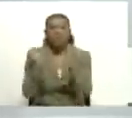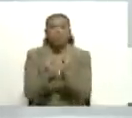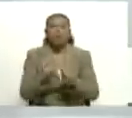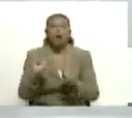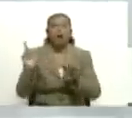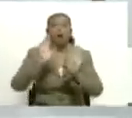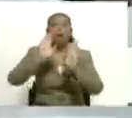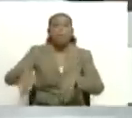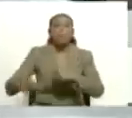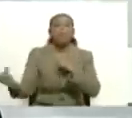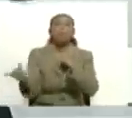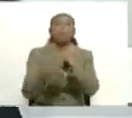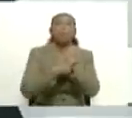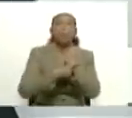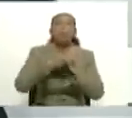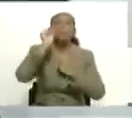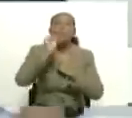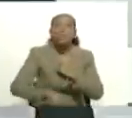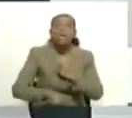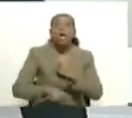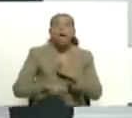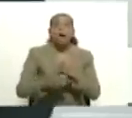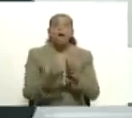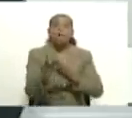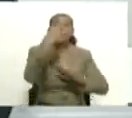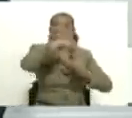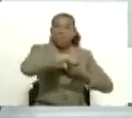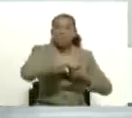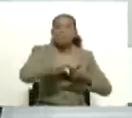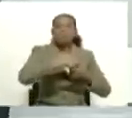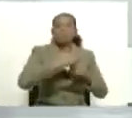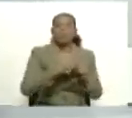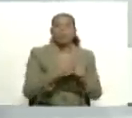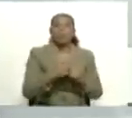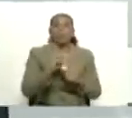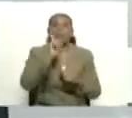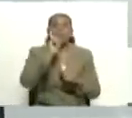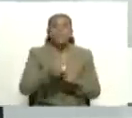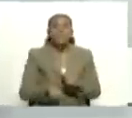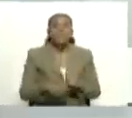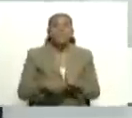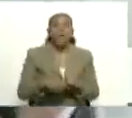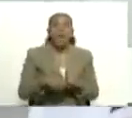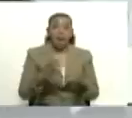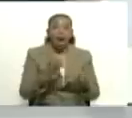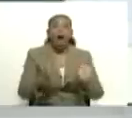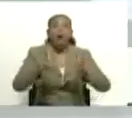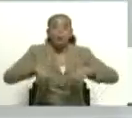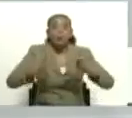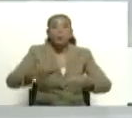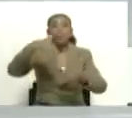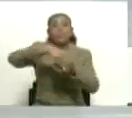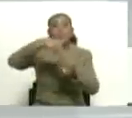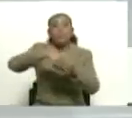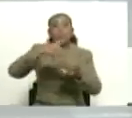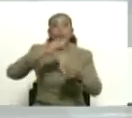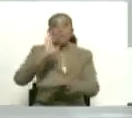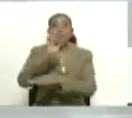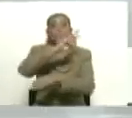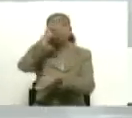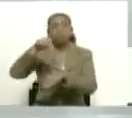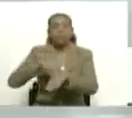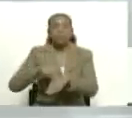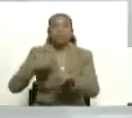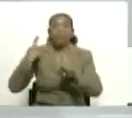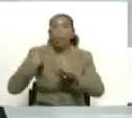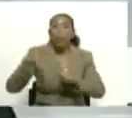a Juan Guaidó, tanto en el interinato como en la reelección a la Asamblea Nacional. Y aquí